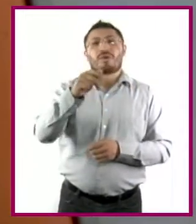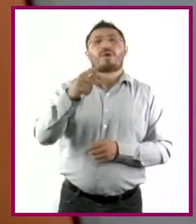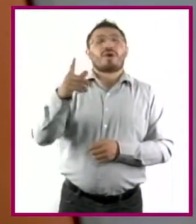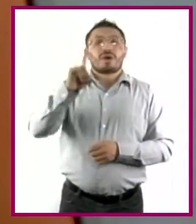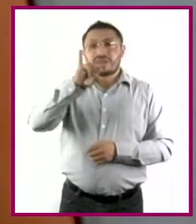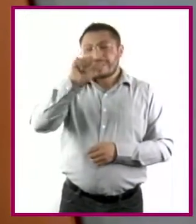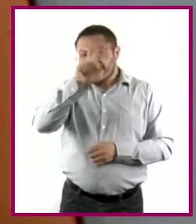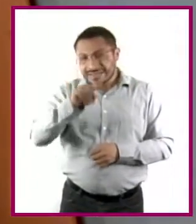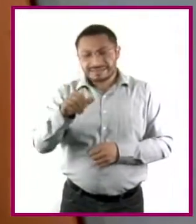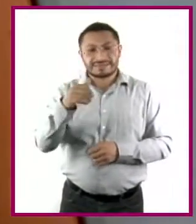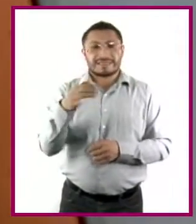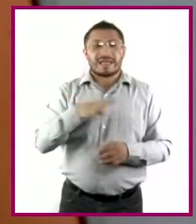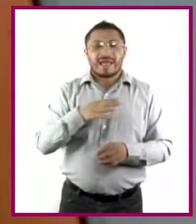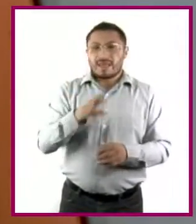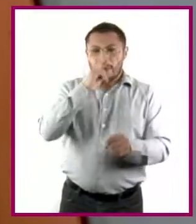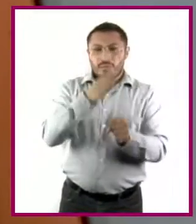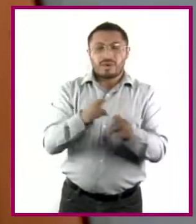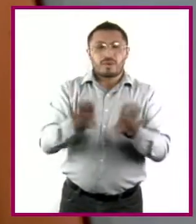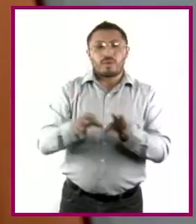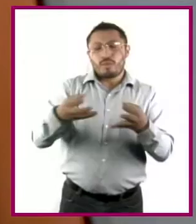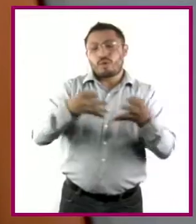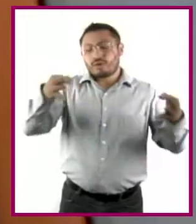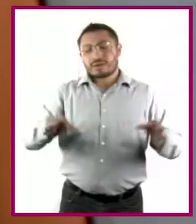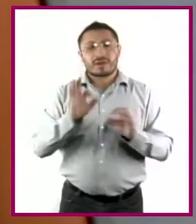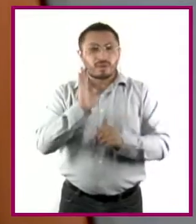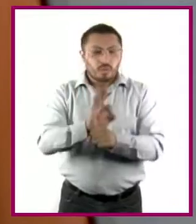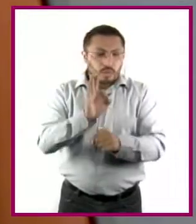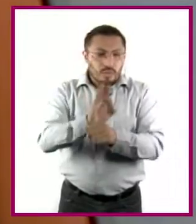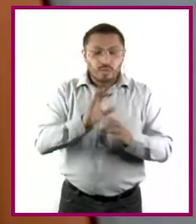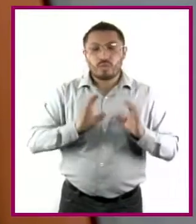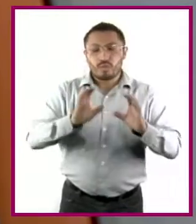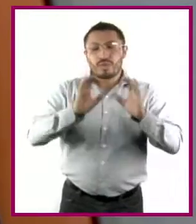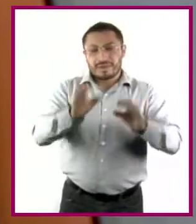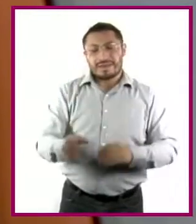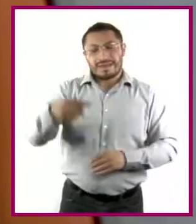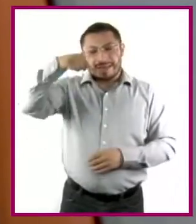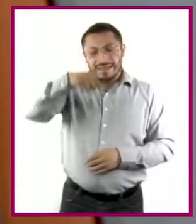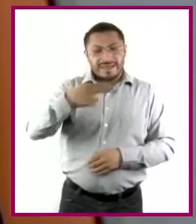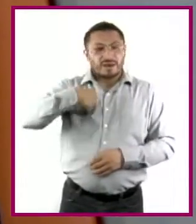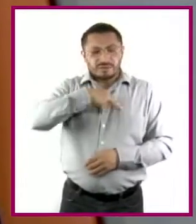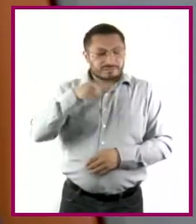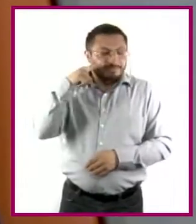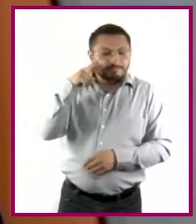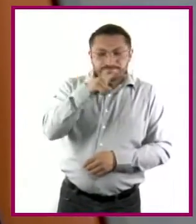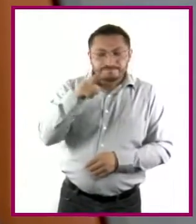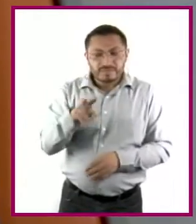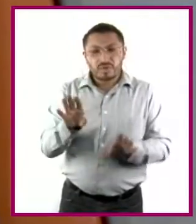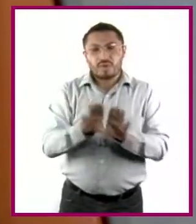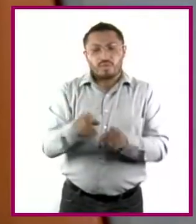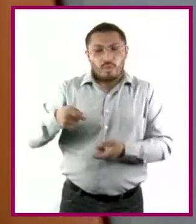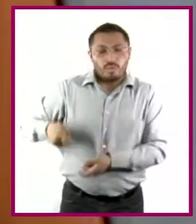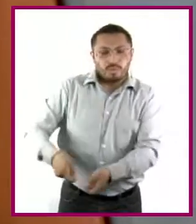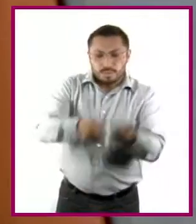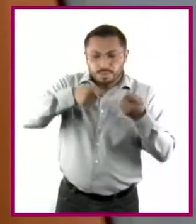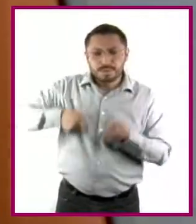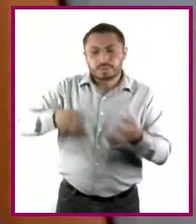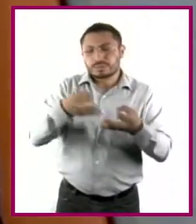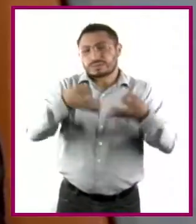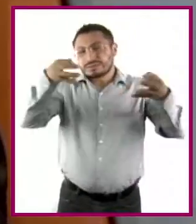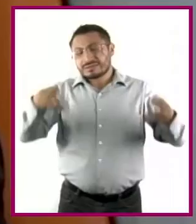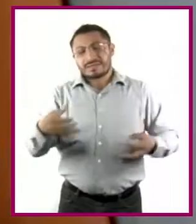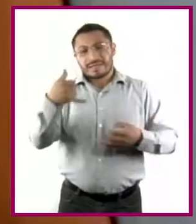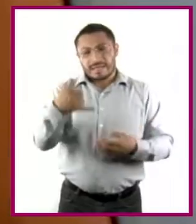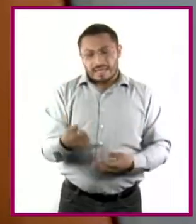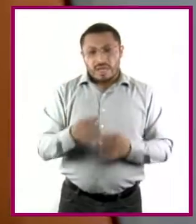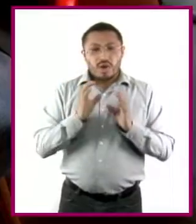la consigna de secar la tierra. Nuestro siglo nos encontró todavía echando la última palada y abriendo la última